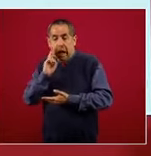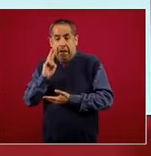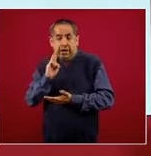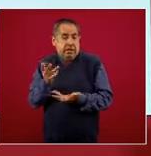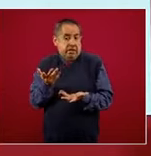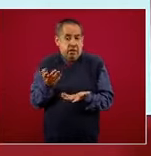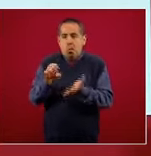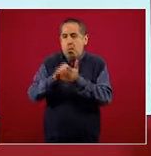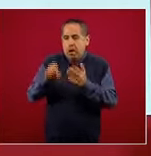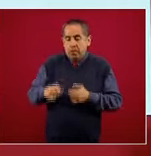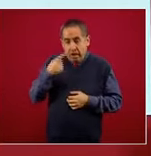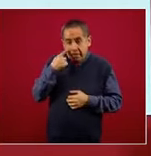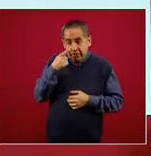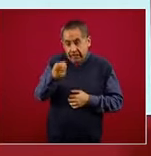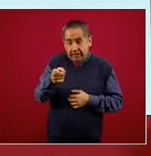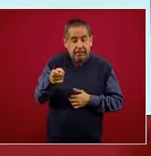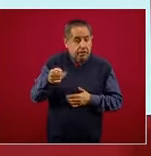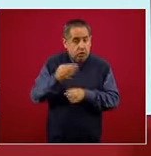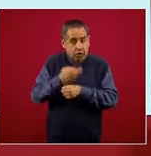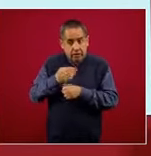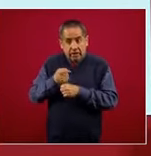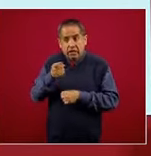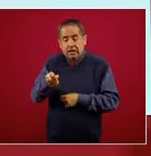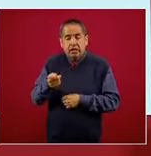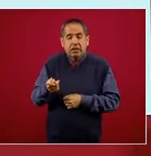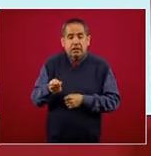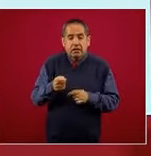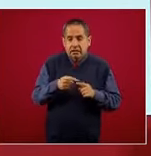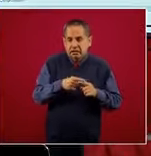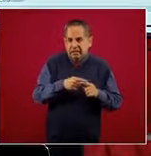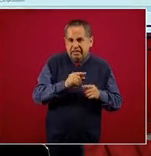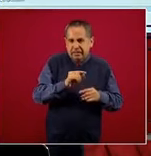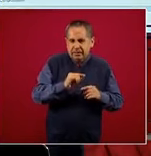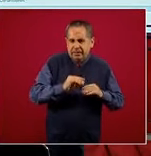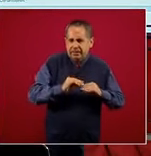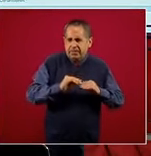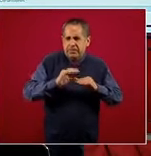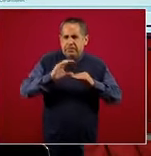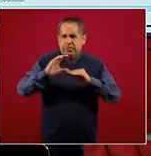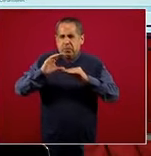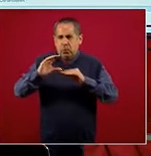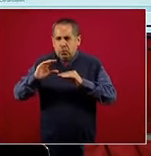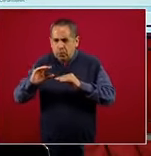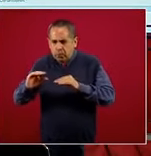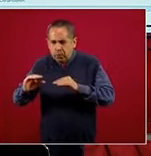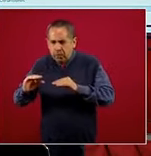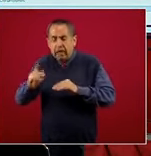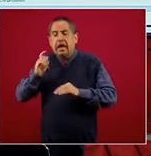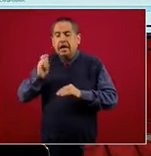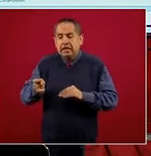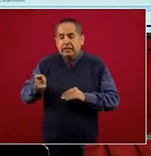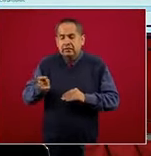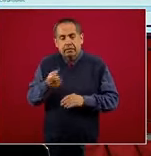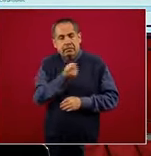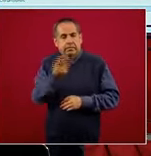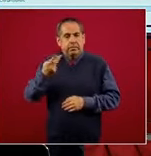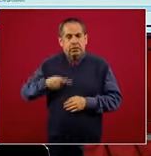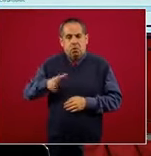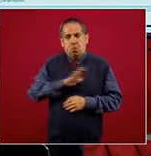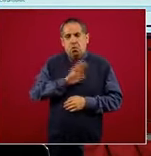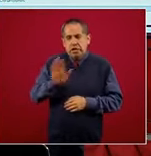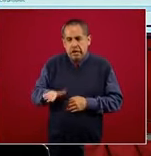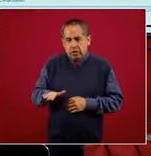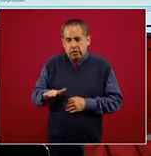ejemplo en este caso, vemos el comportamiento de esta curva que representa precisamente a las